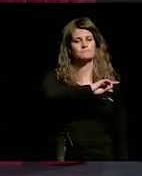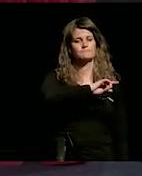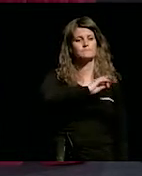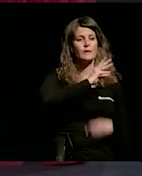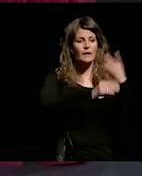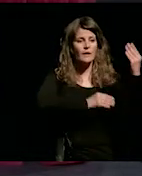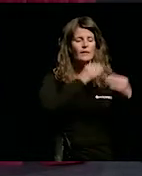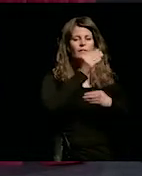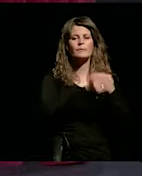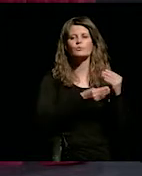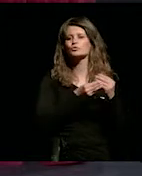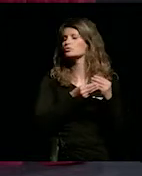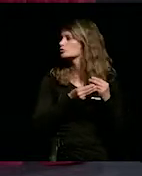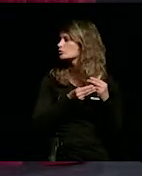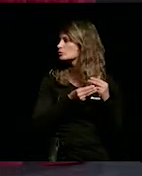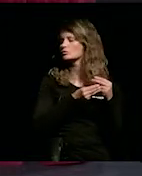hacemos